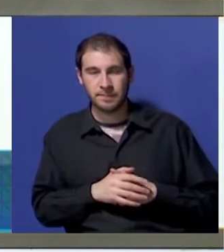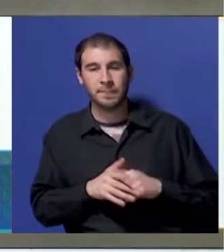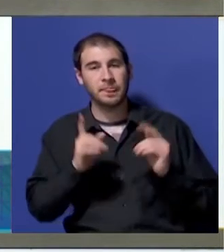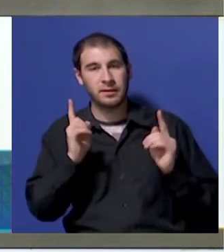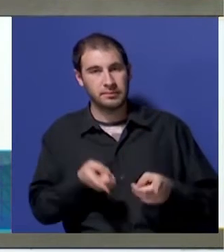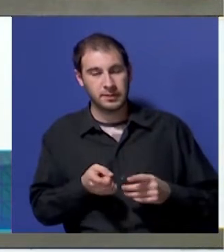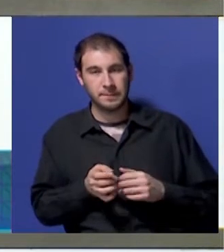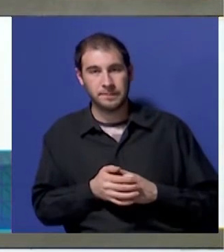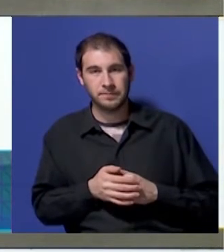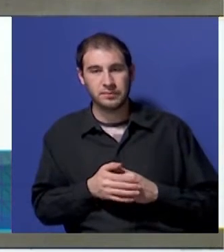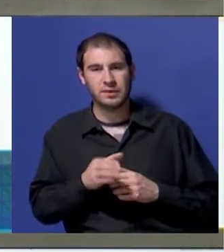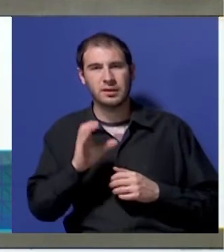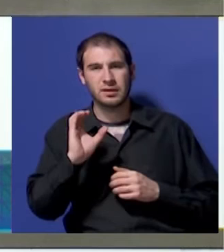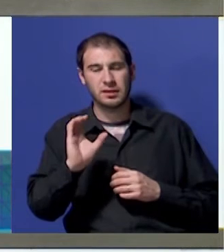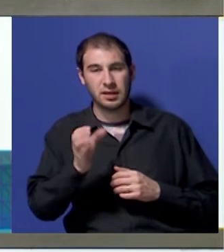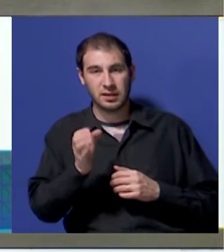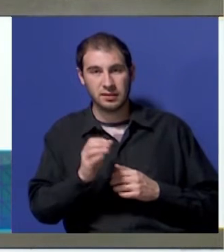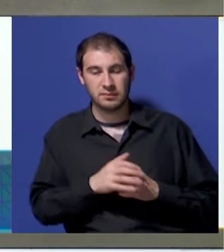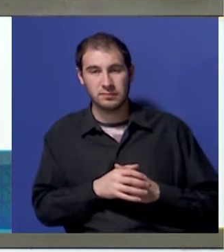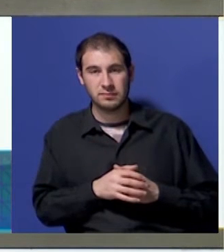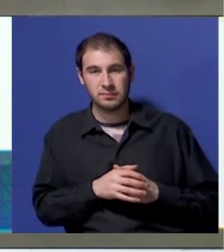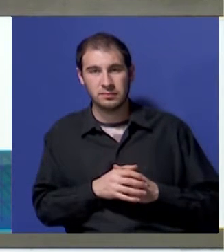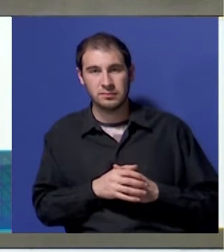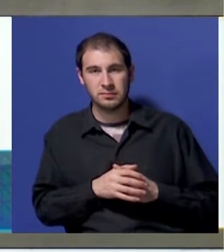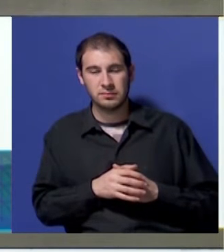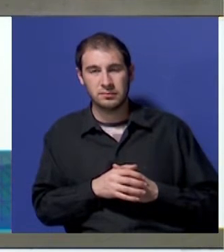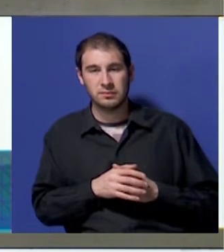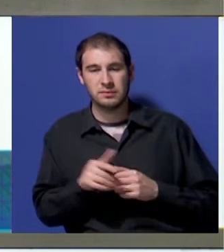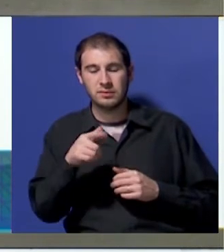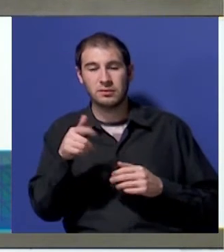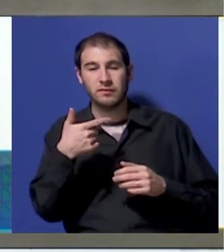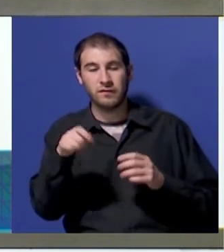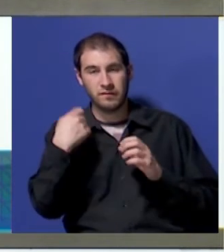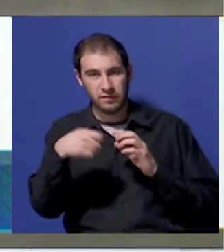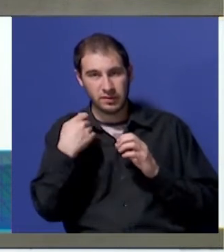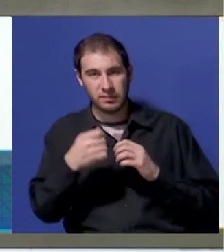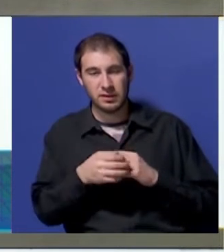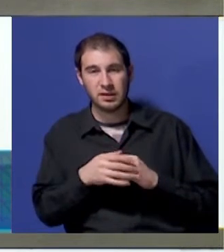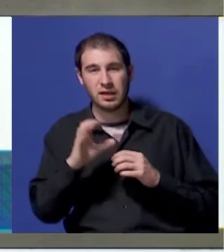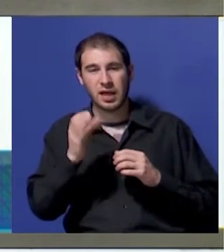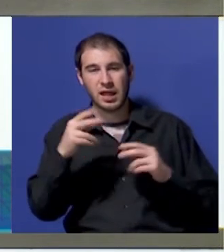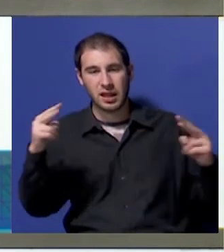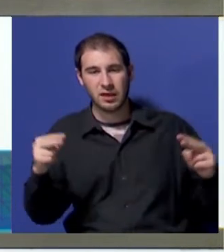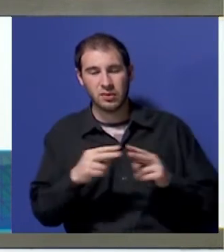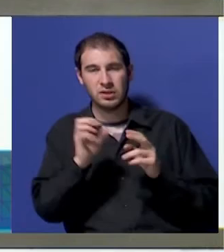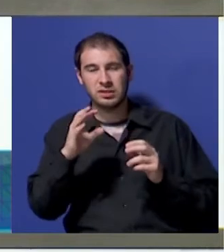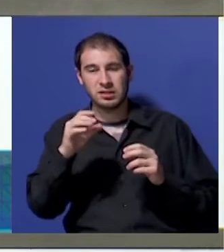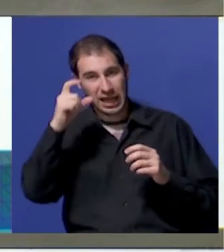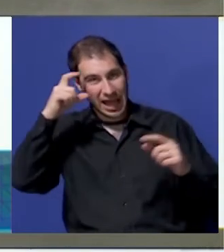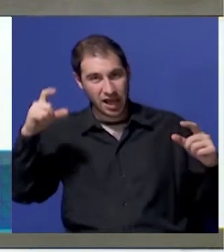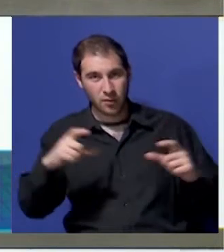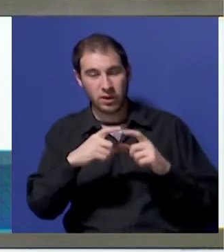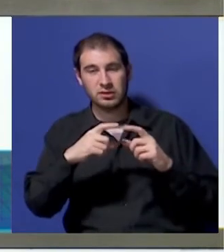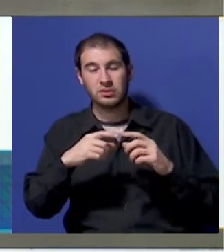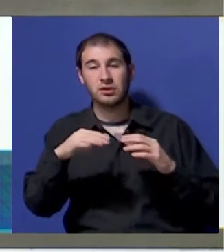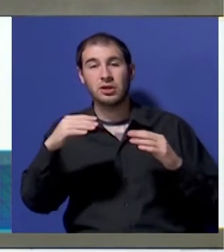también en el canal hicimos una serie para Canal Encuentro que se llama La Sombra de la Concagua, que